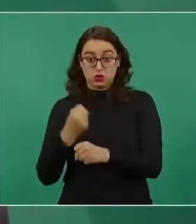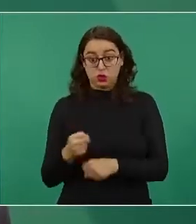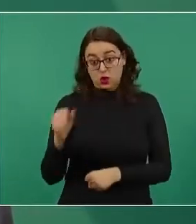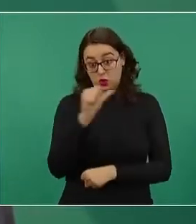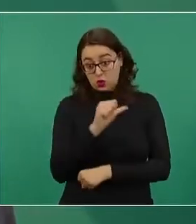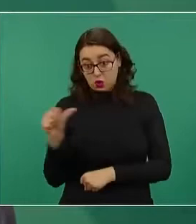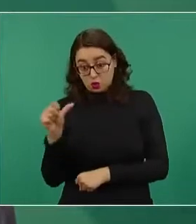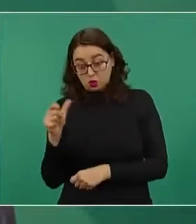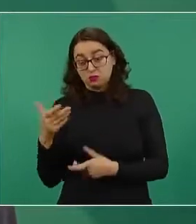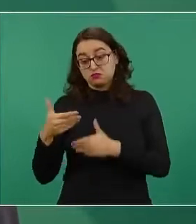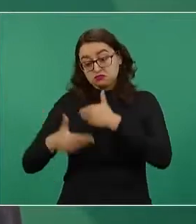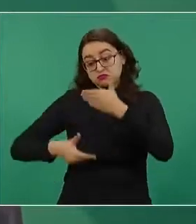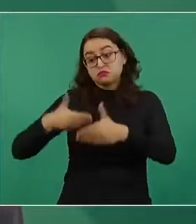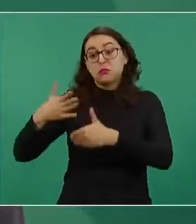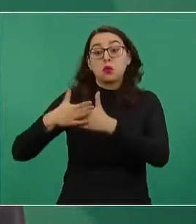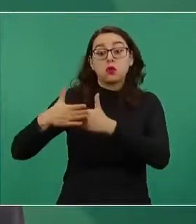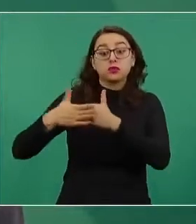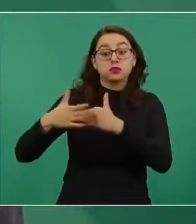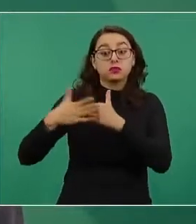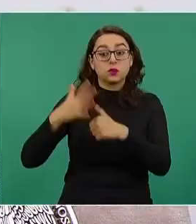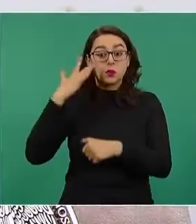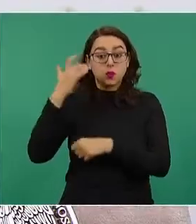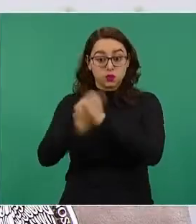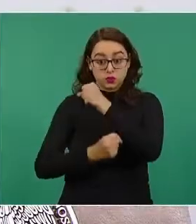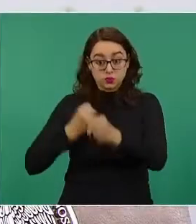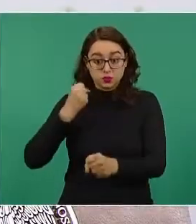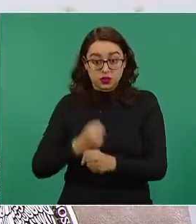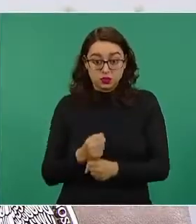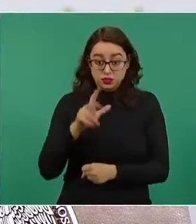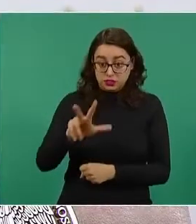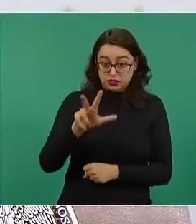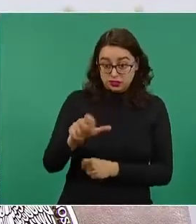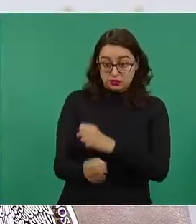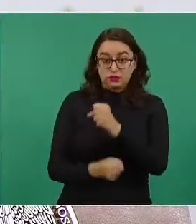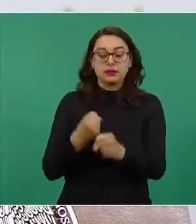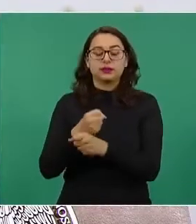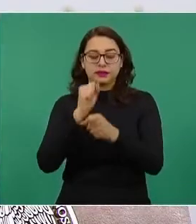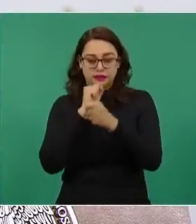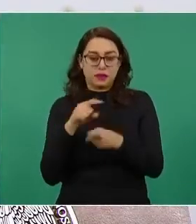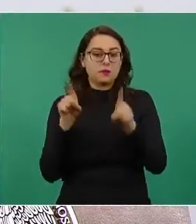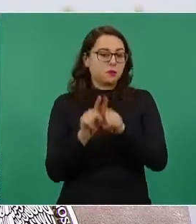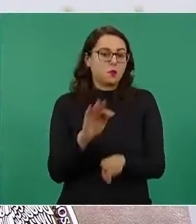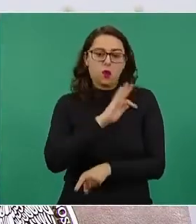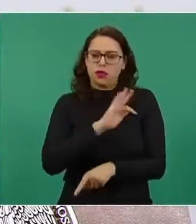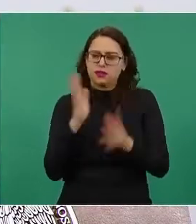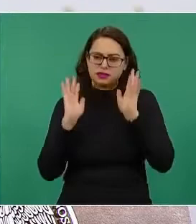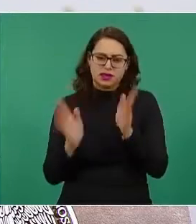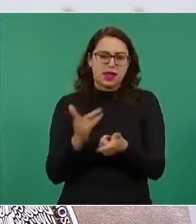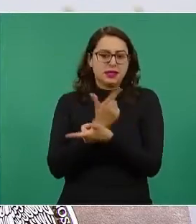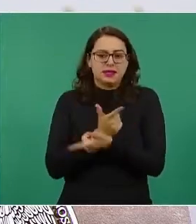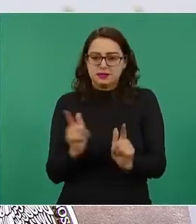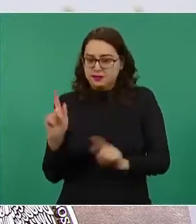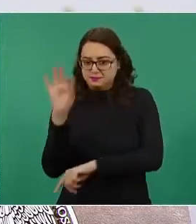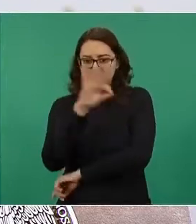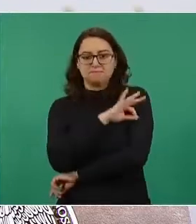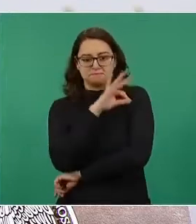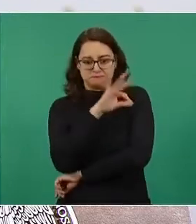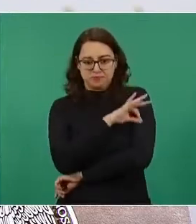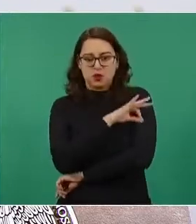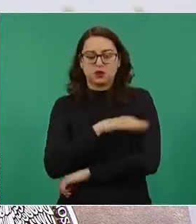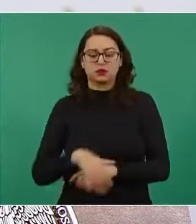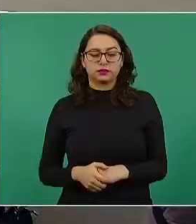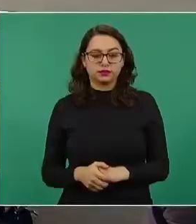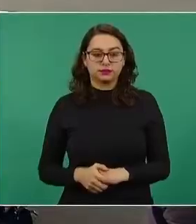los días y los meses, durante todo 2022, también serán vacunadas según cumplan la